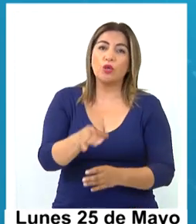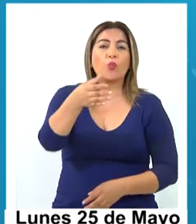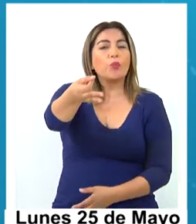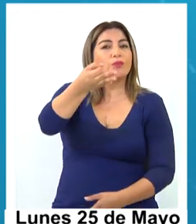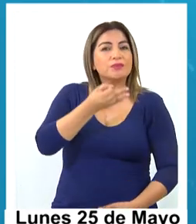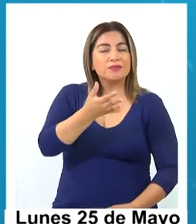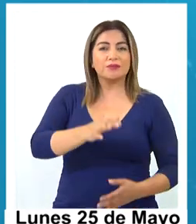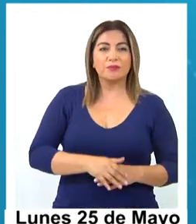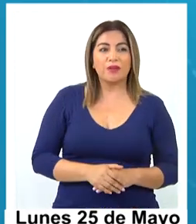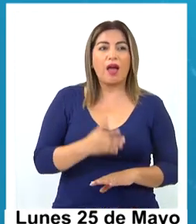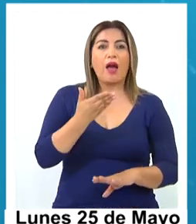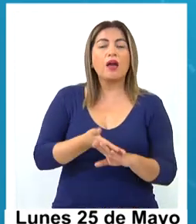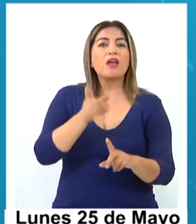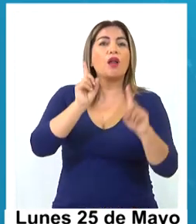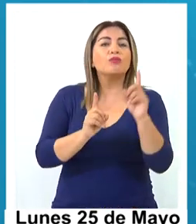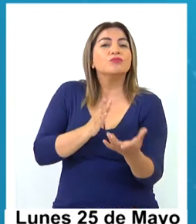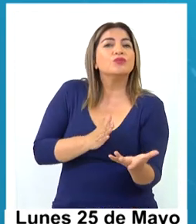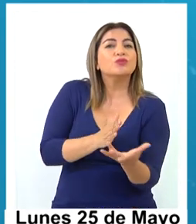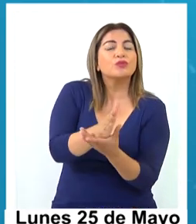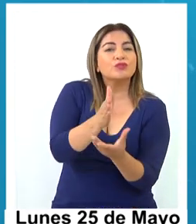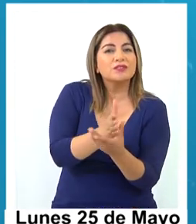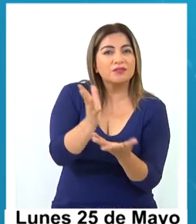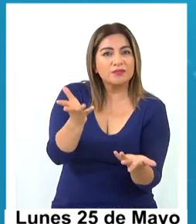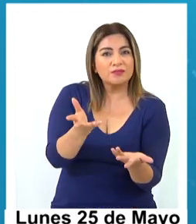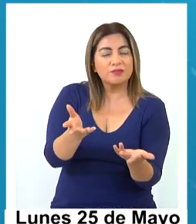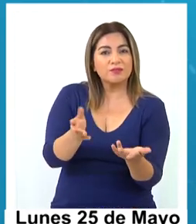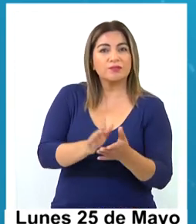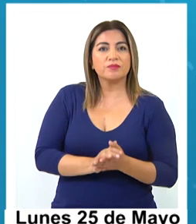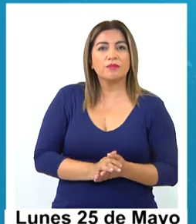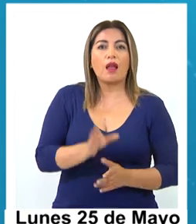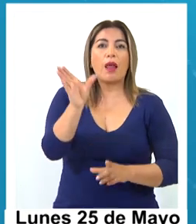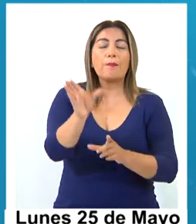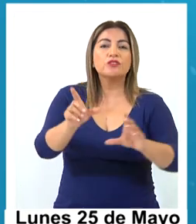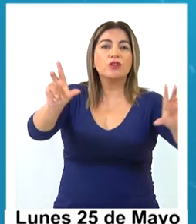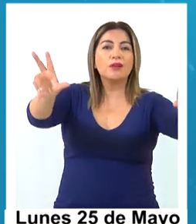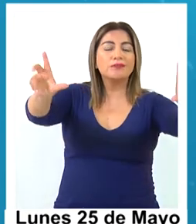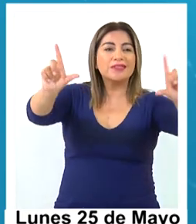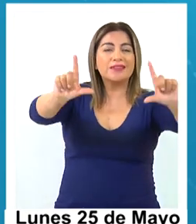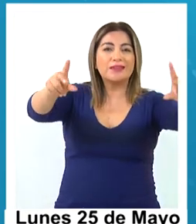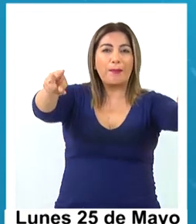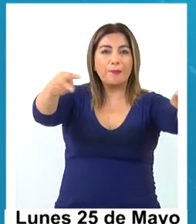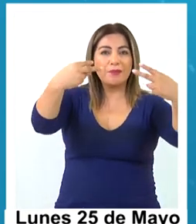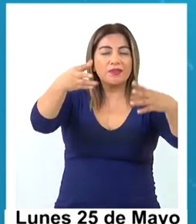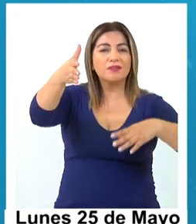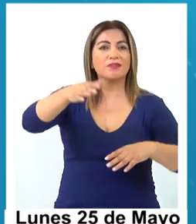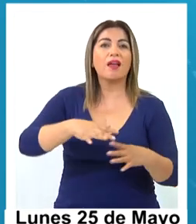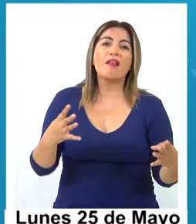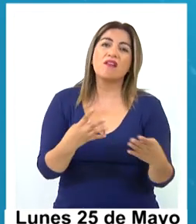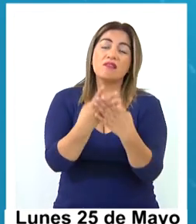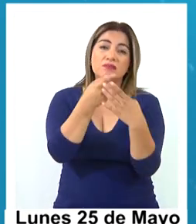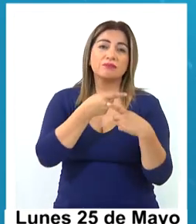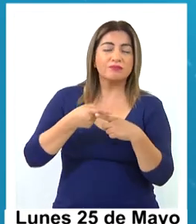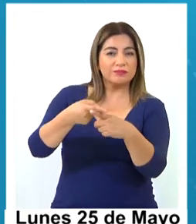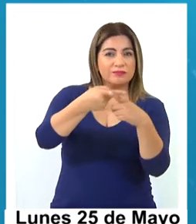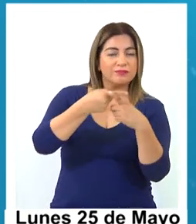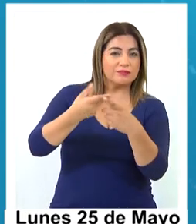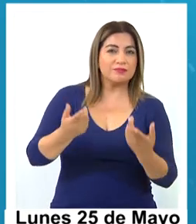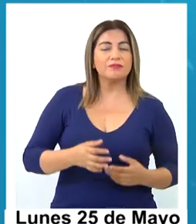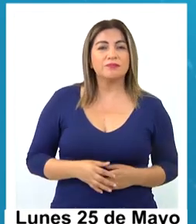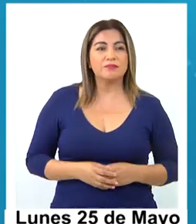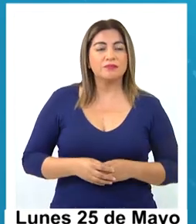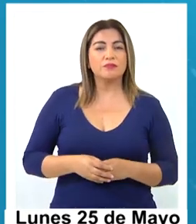cuéntame un poco si tienes algunos consejos que le puedes dar a nuestros televidentes a la gente que nos sigue en redes sociales